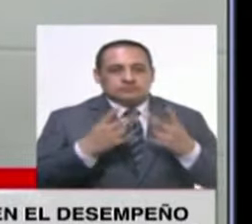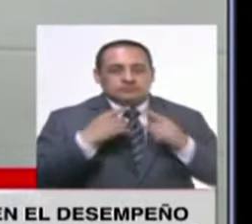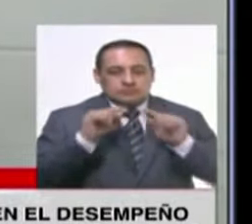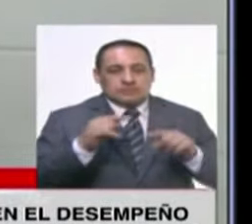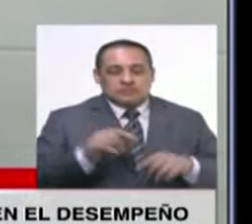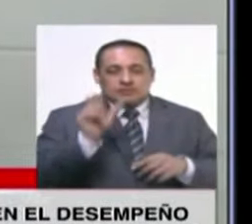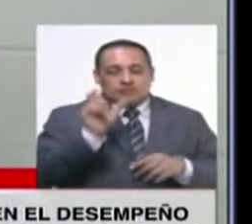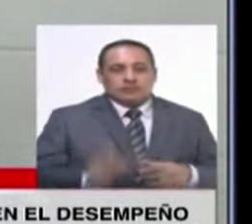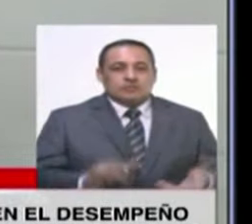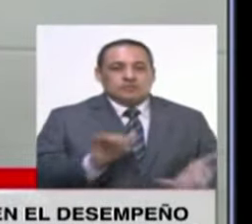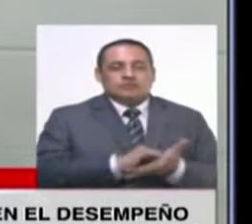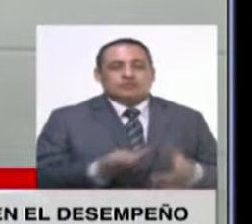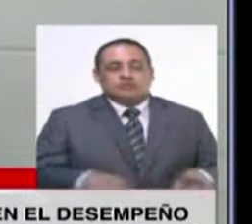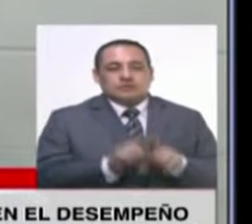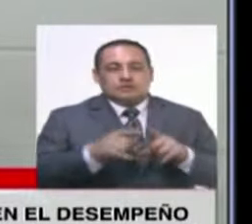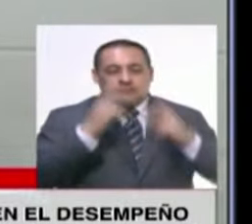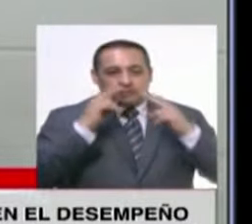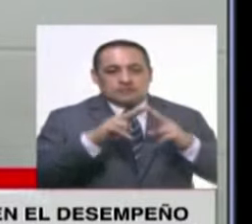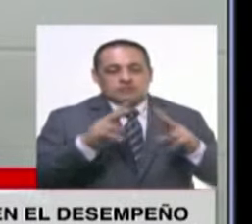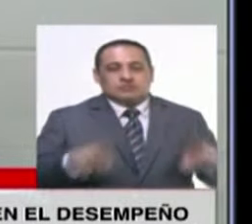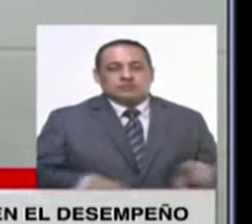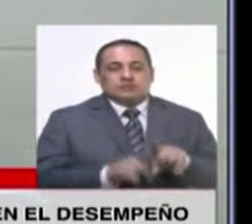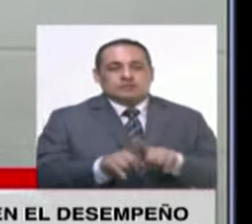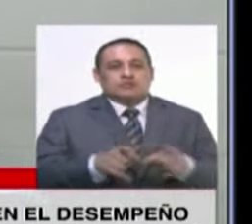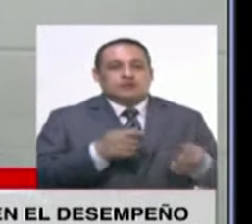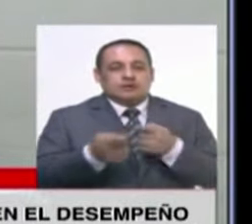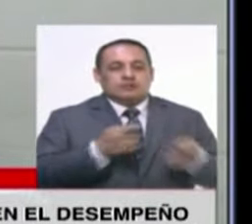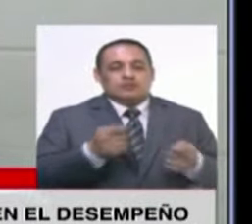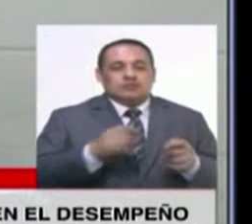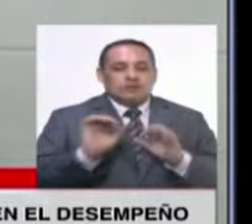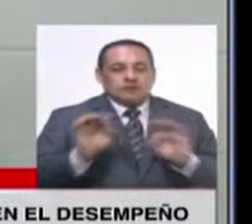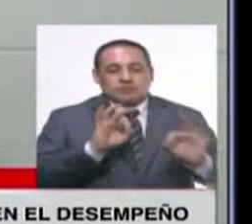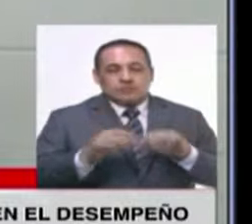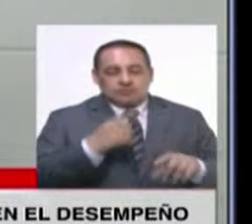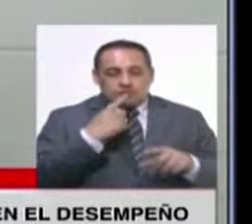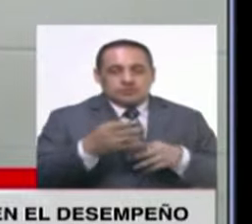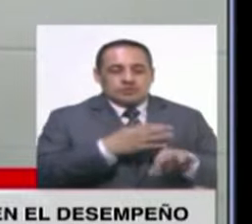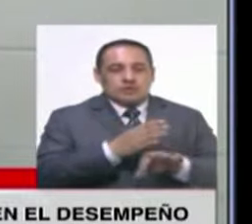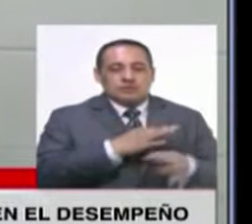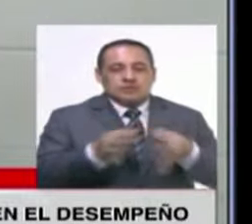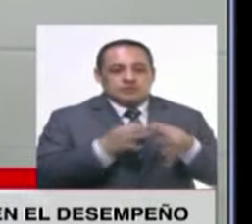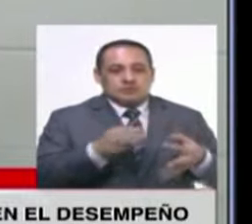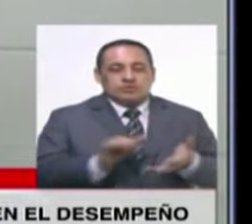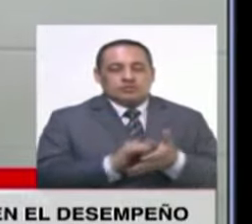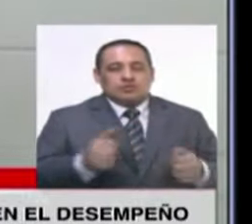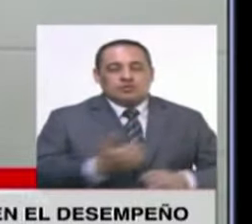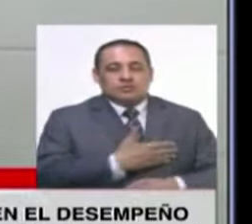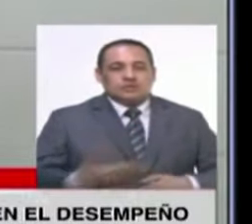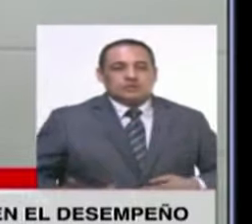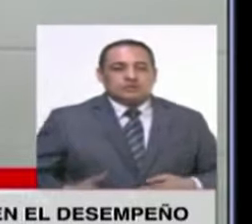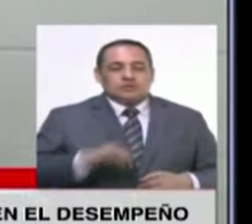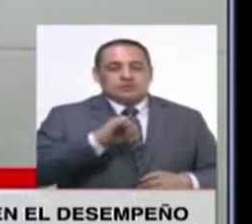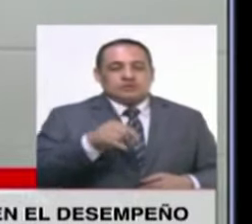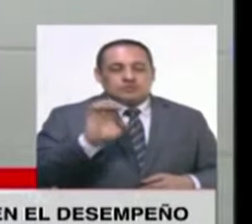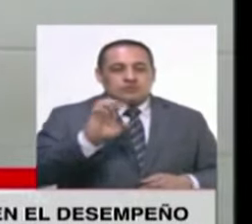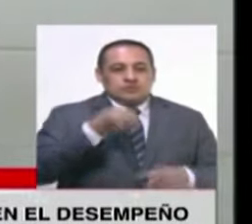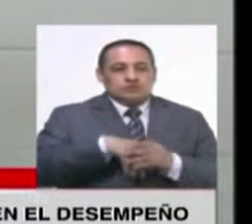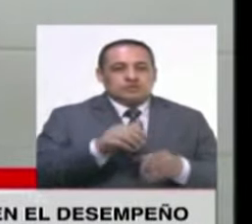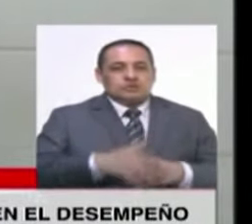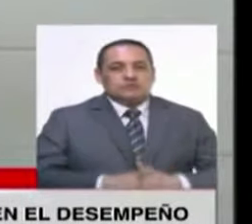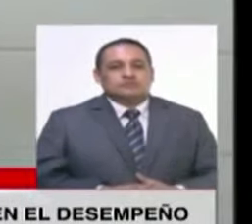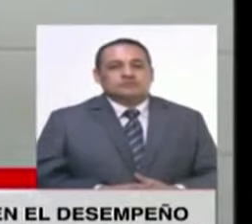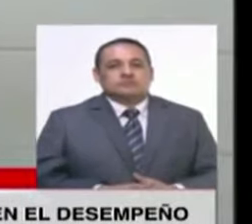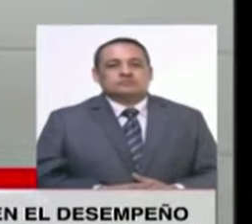él es la persona que conoce y gestionó, él mismo lo dijo, a través del presidente del Jurado Nacional de Elecciones.